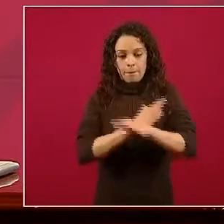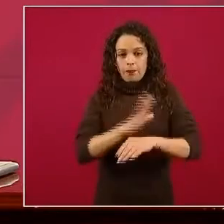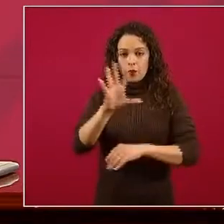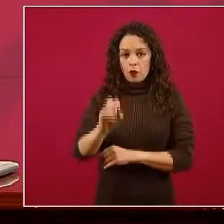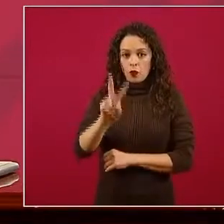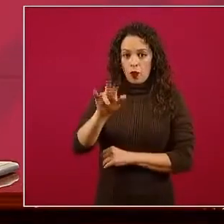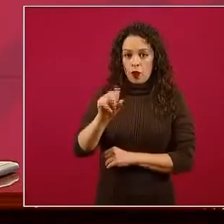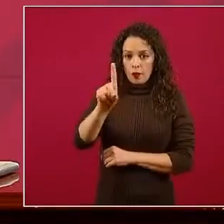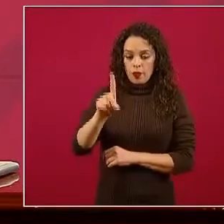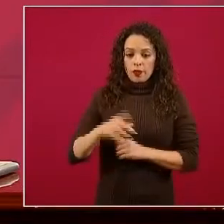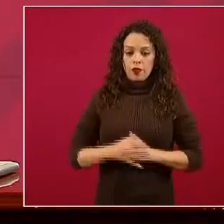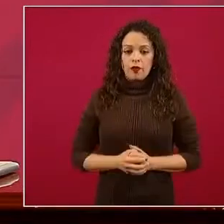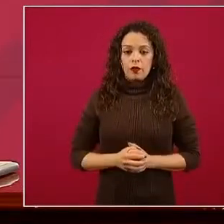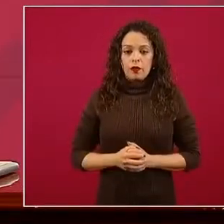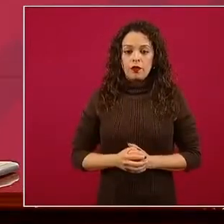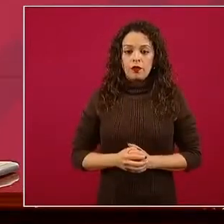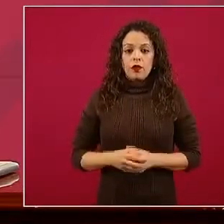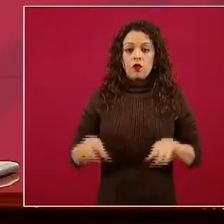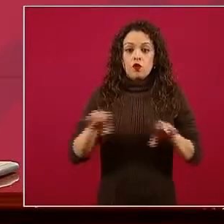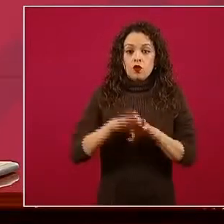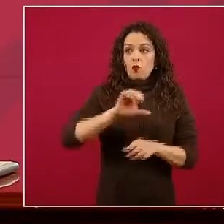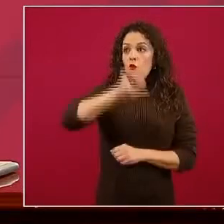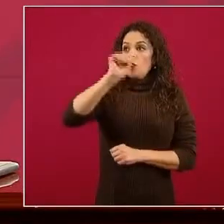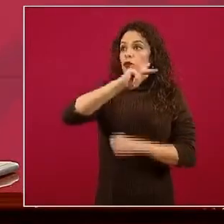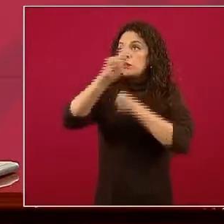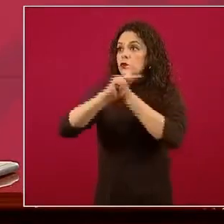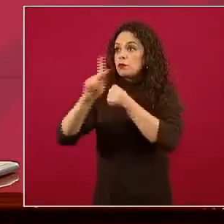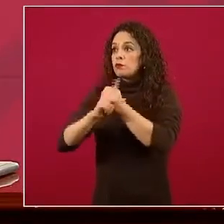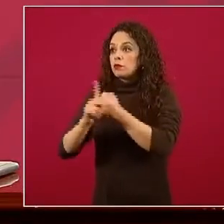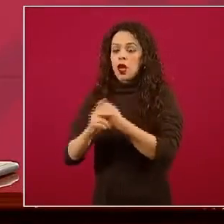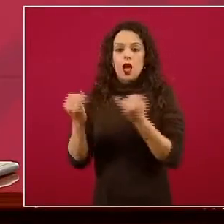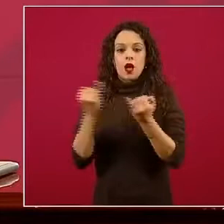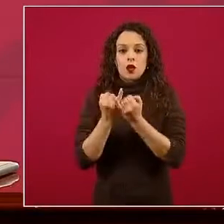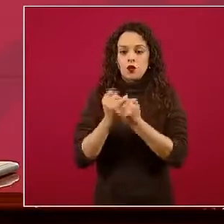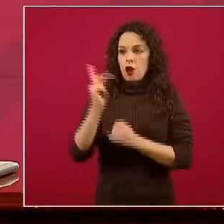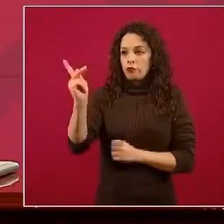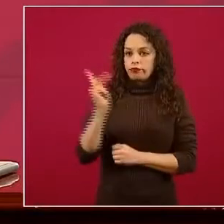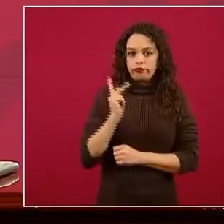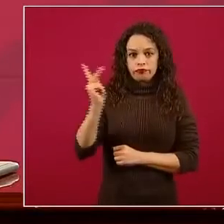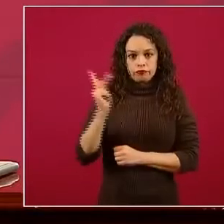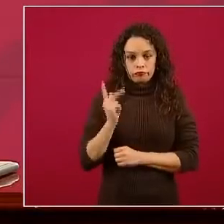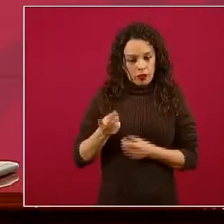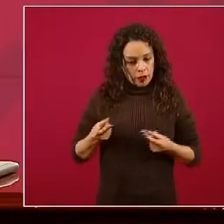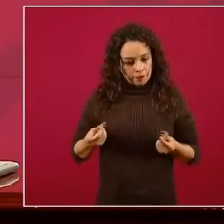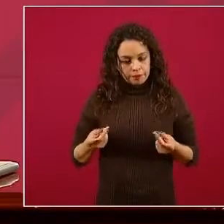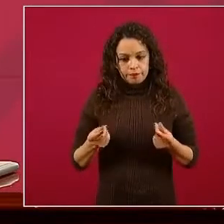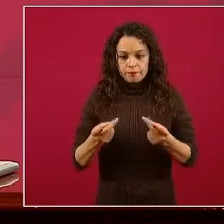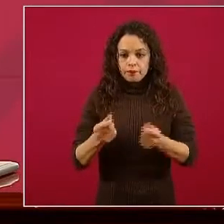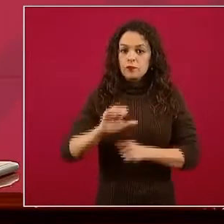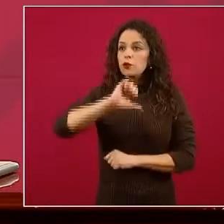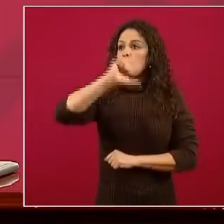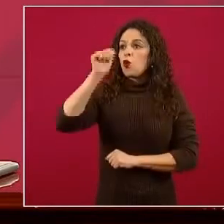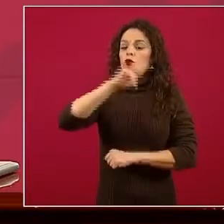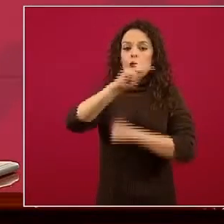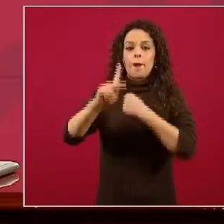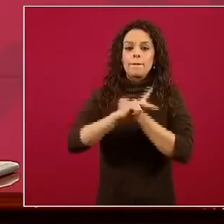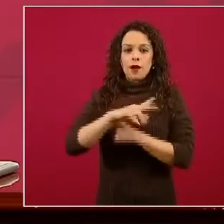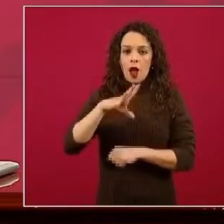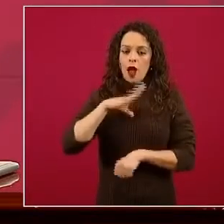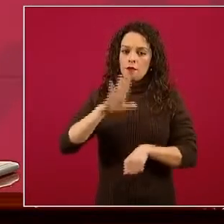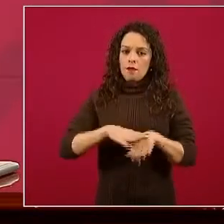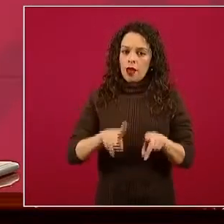el mismo ritmo de lo que están logrando otros países, particularmente los países más desarrollados o países con mayores